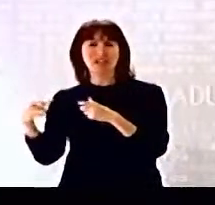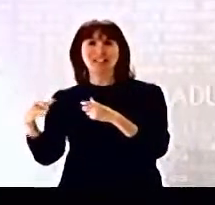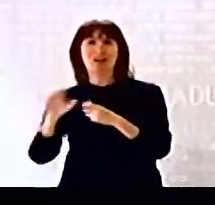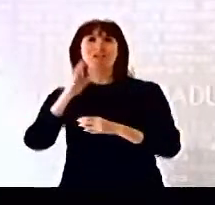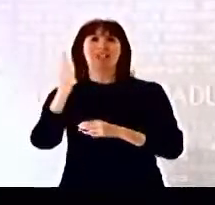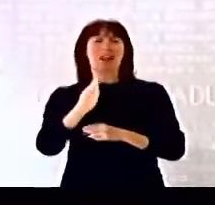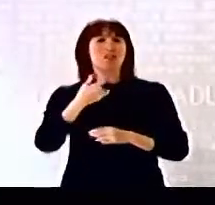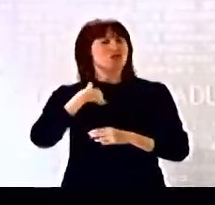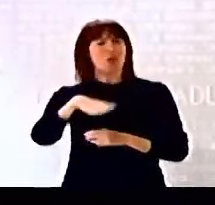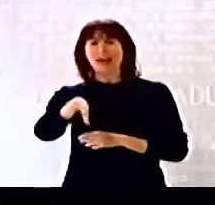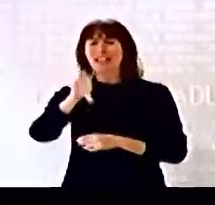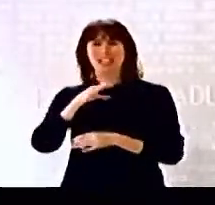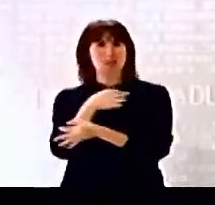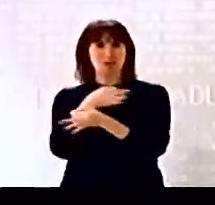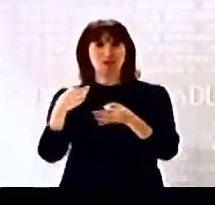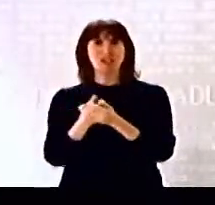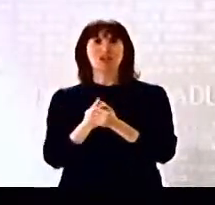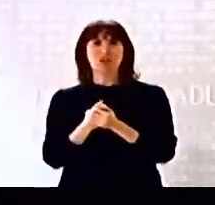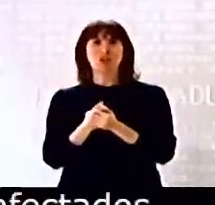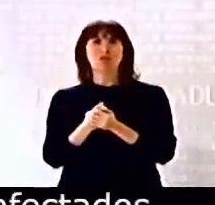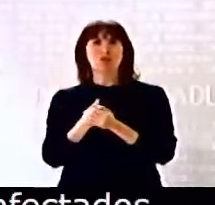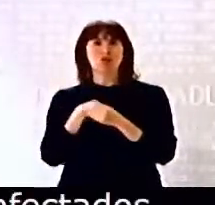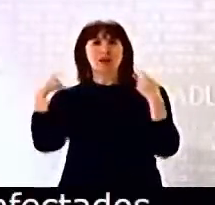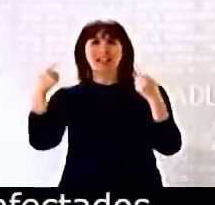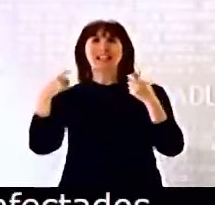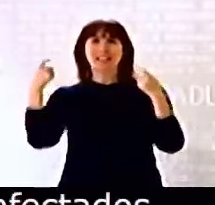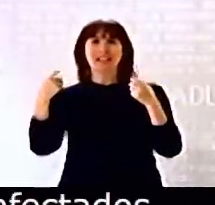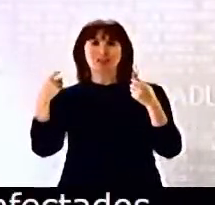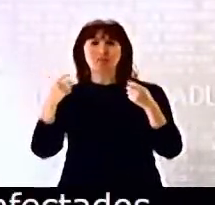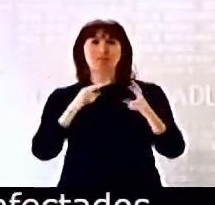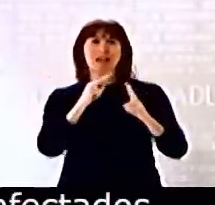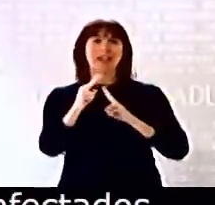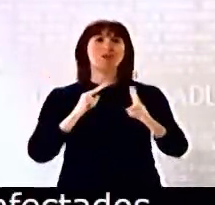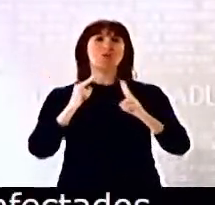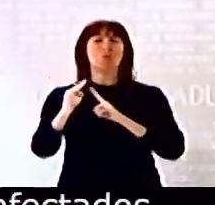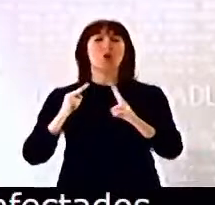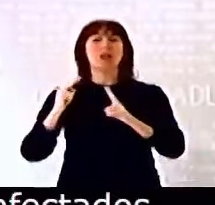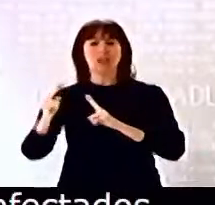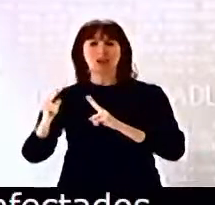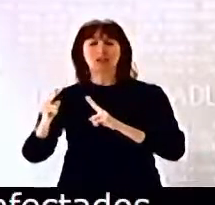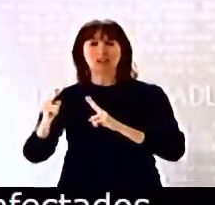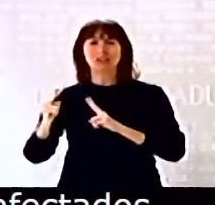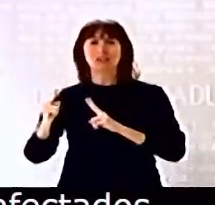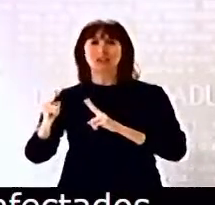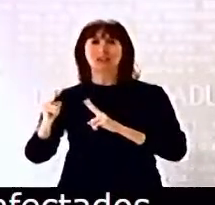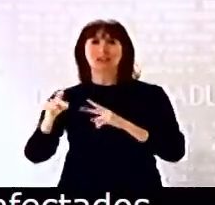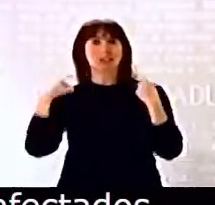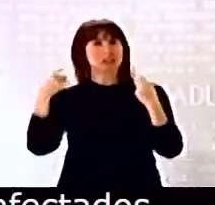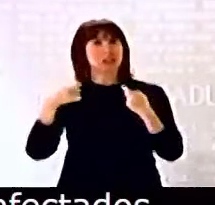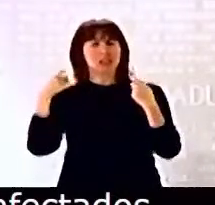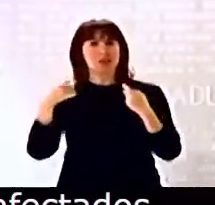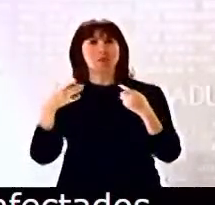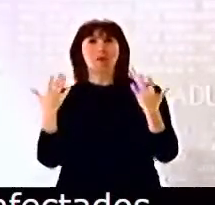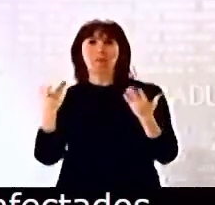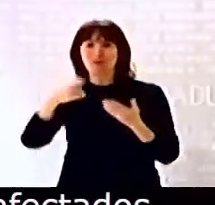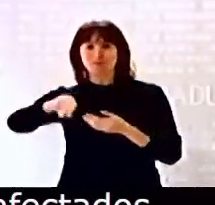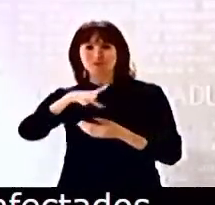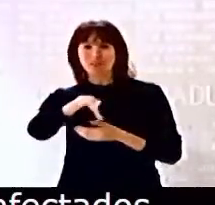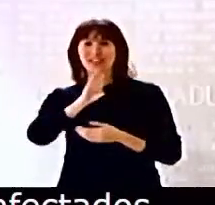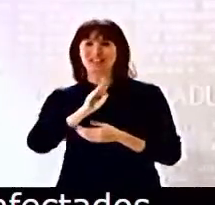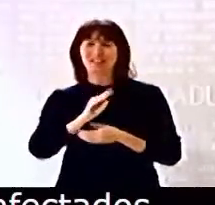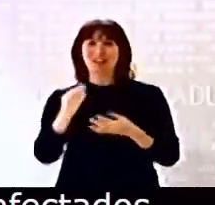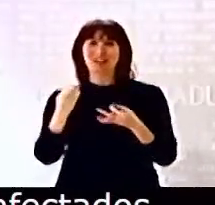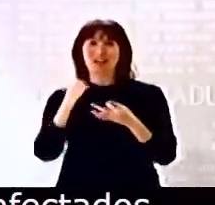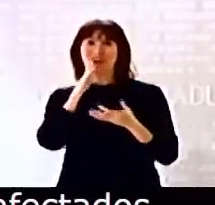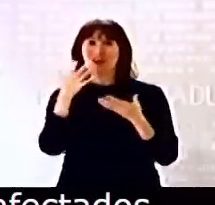afectados. Estamos intentando darles todas las respuestas posibles, pero deben entender que en este